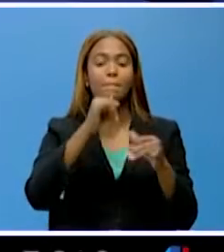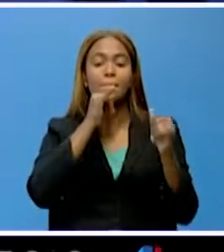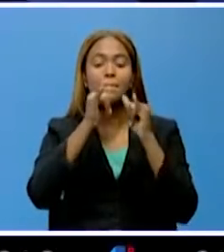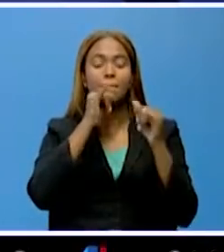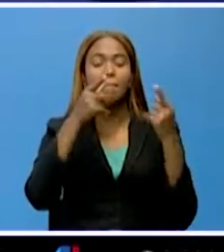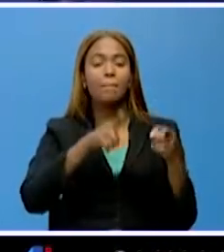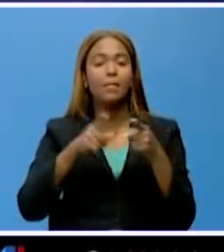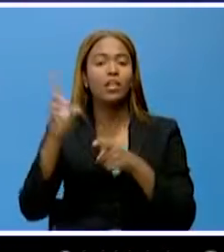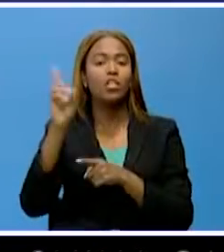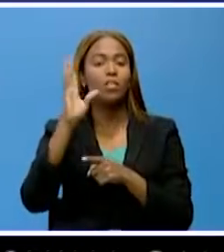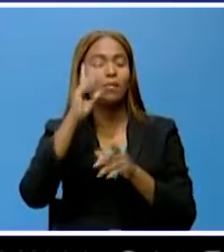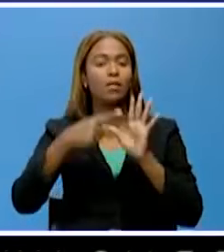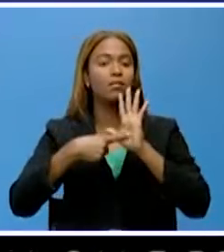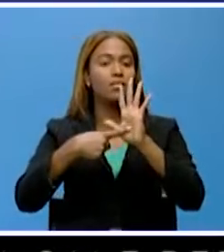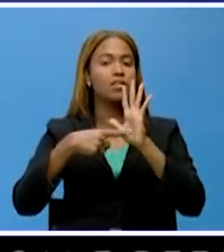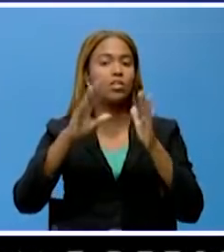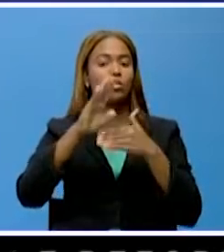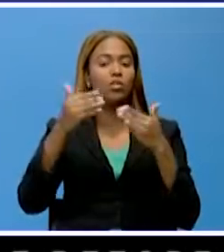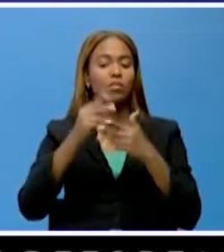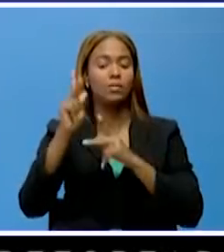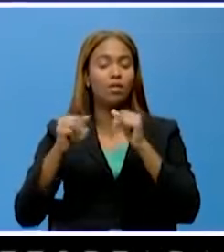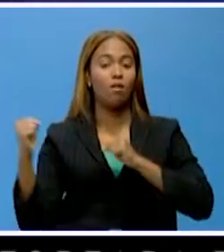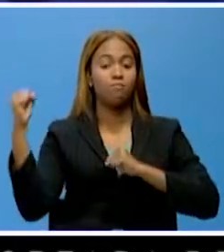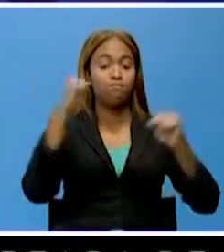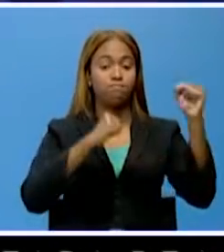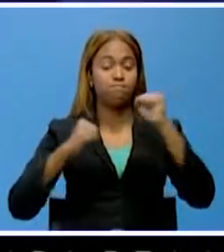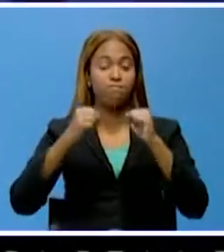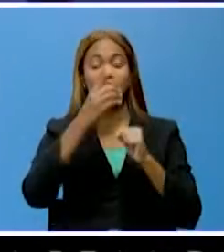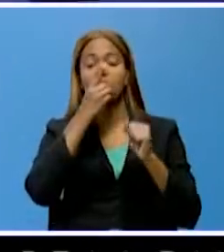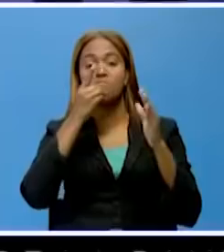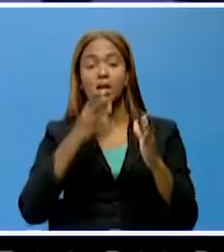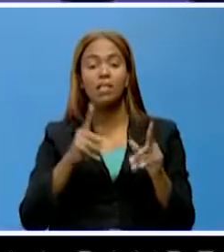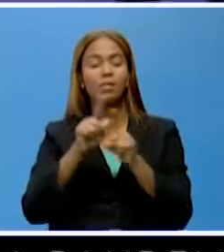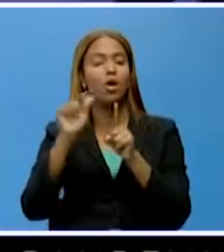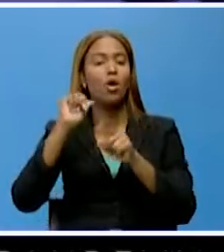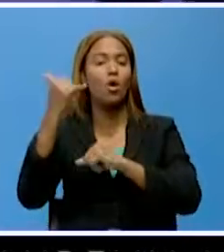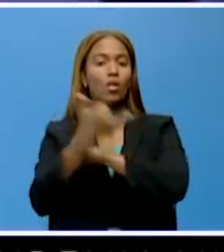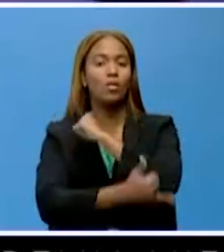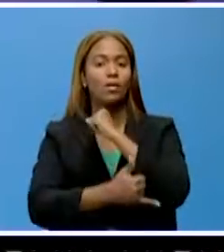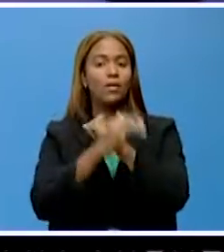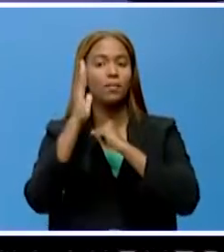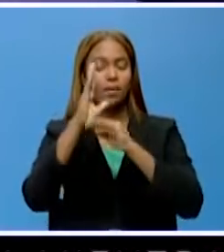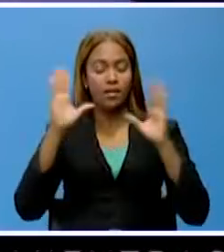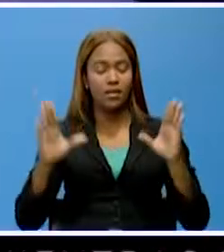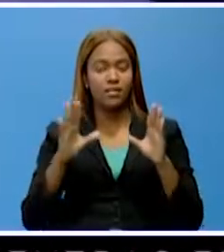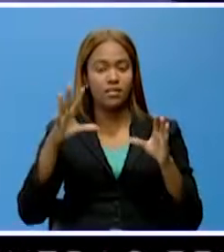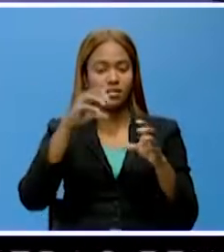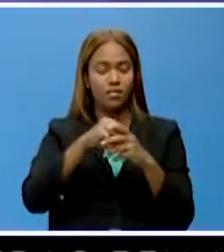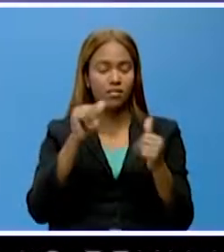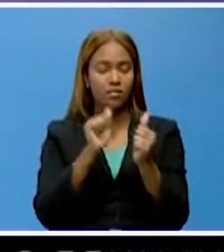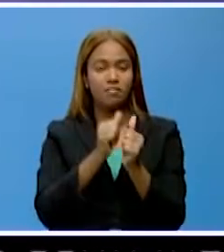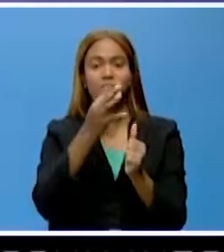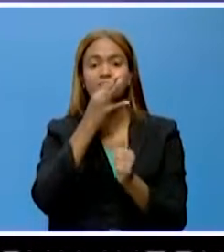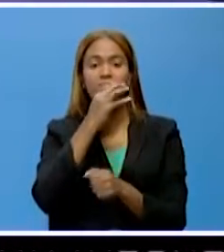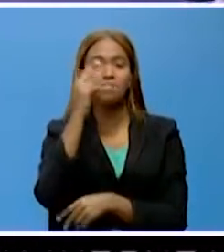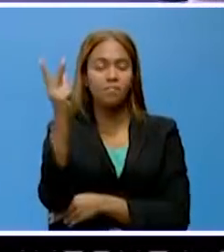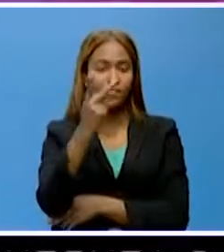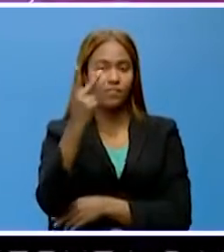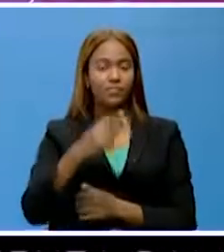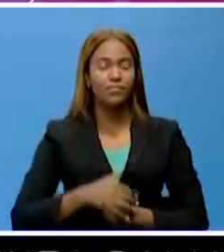prensa donde se presentarán los boxeadores dominicanos y extranjeros que actuarán en la cartelera del próximo